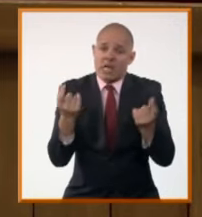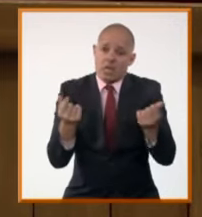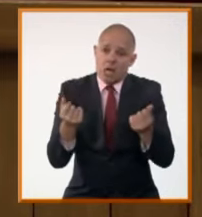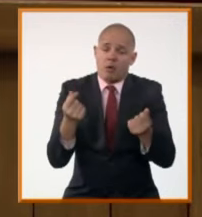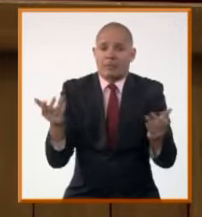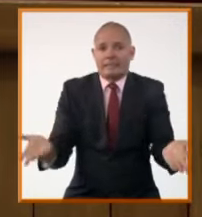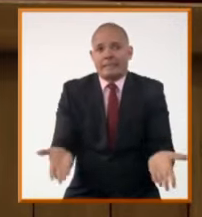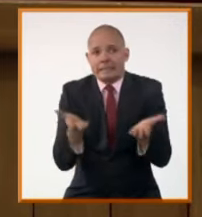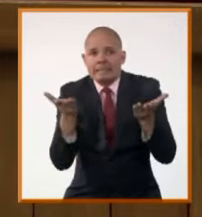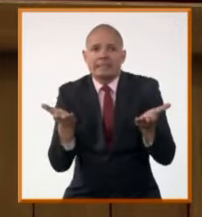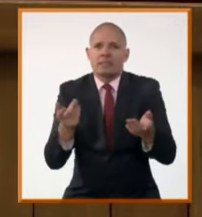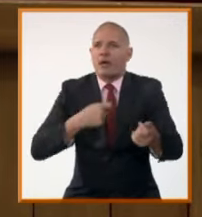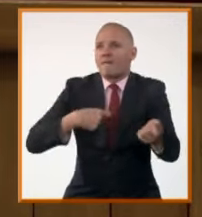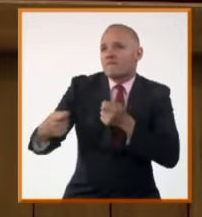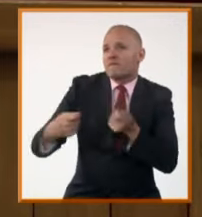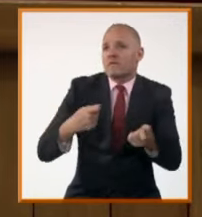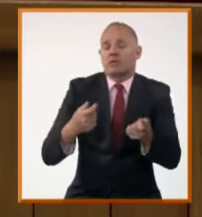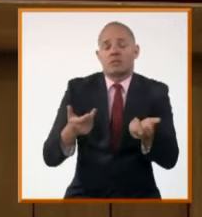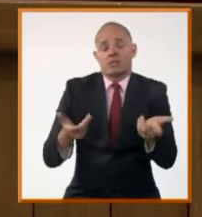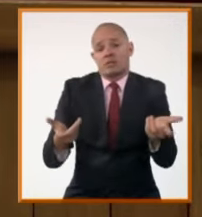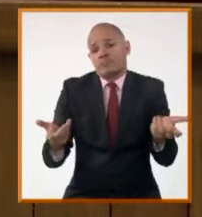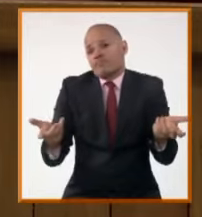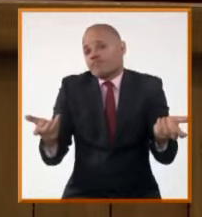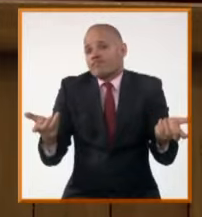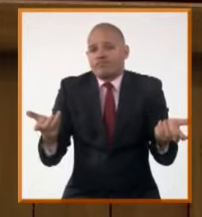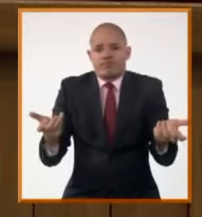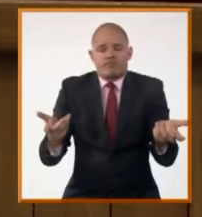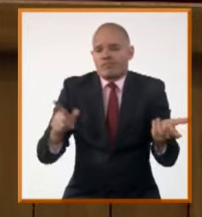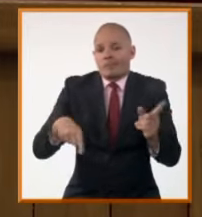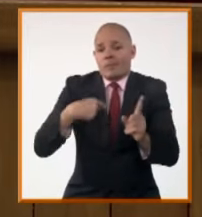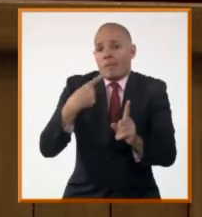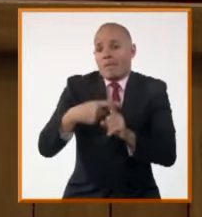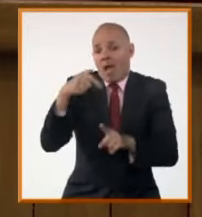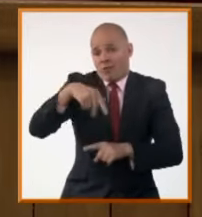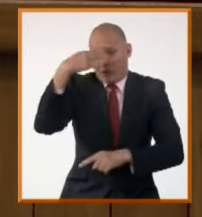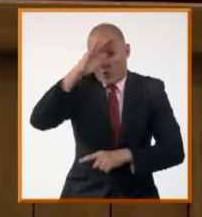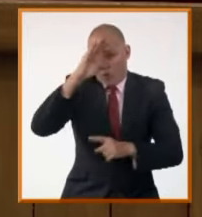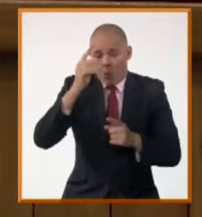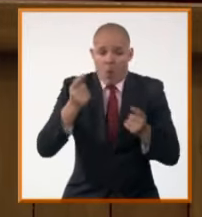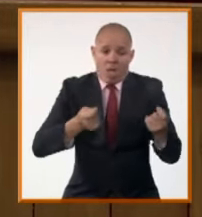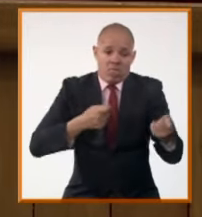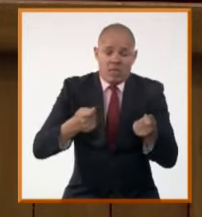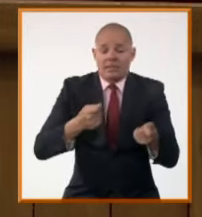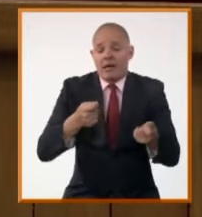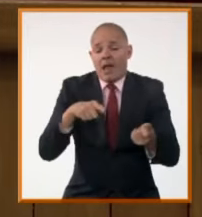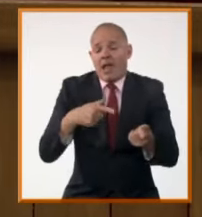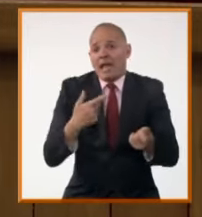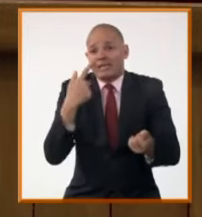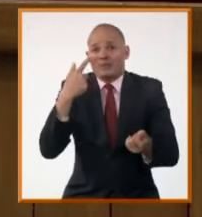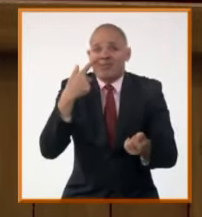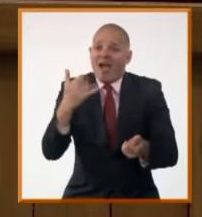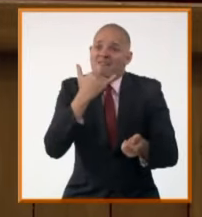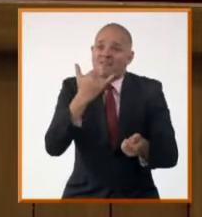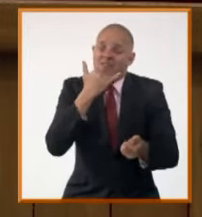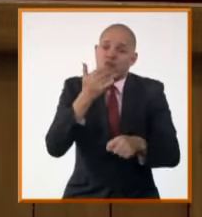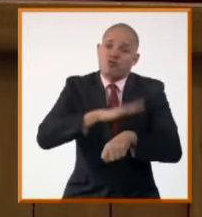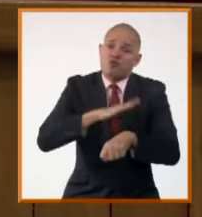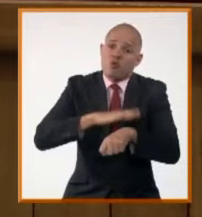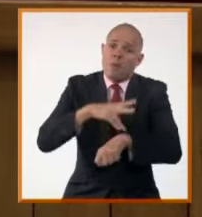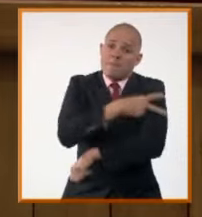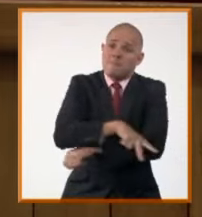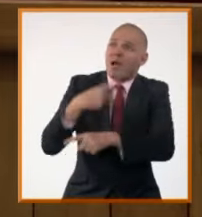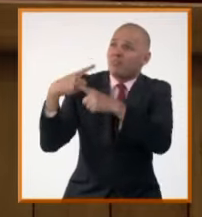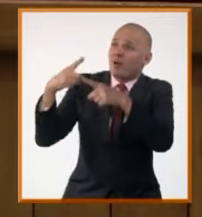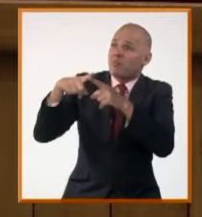comercio. Y nuestra economía está sujeta a esos vaivenes del comercio internacional y, por tanto,